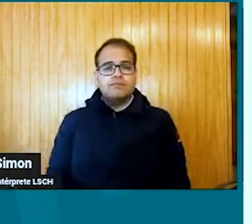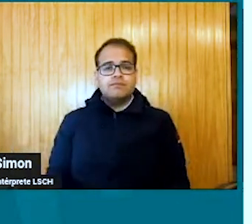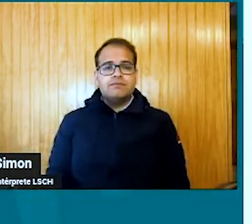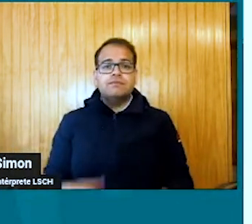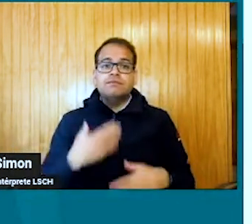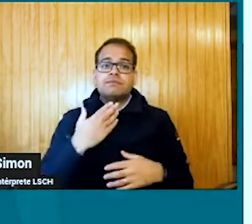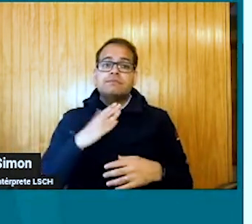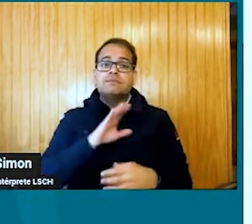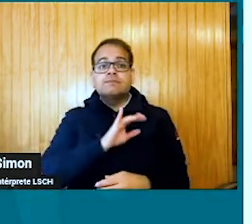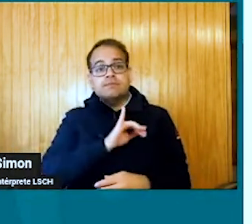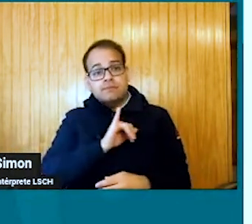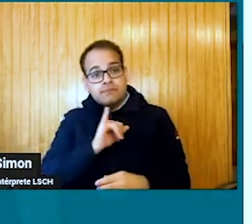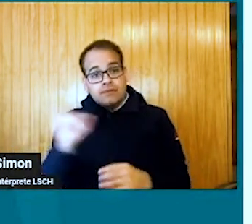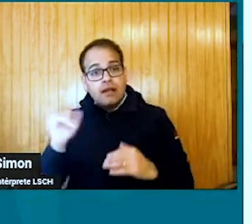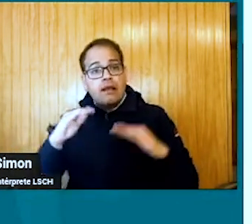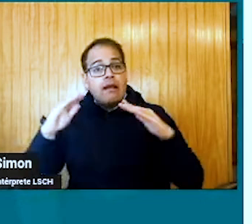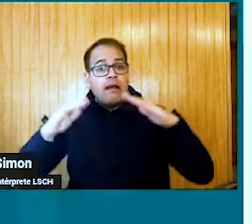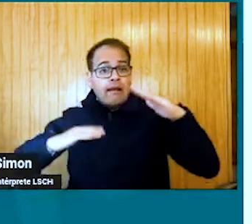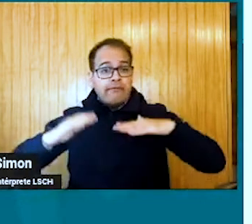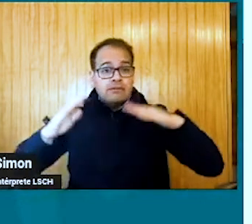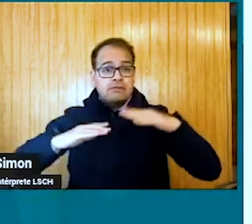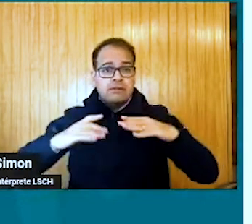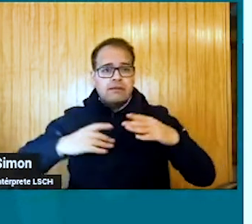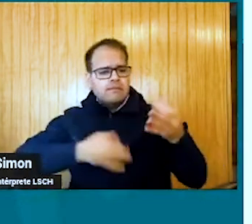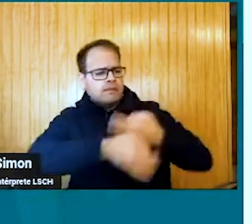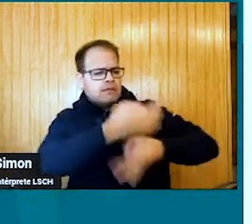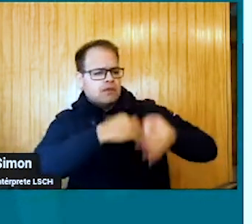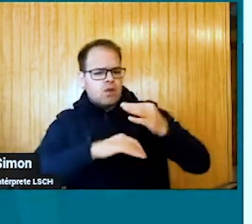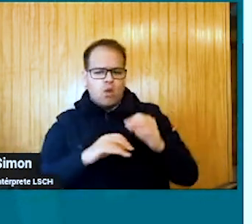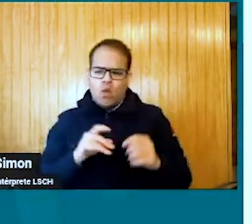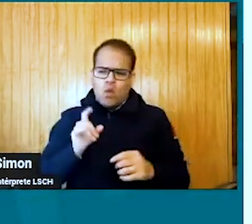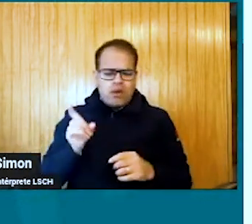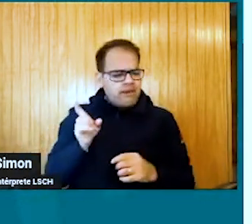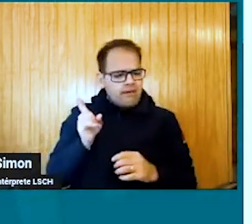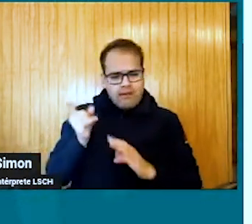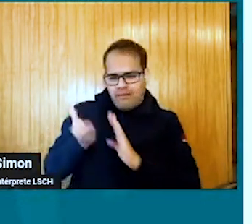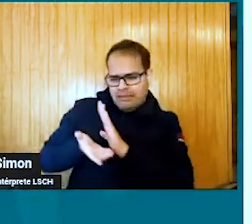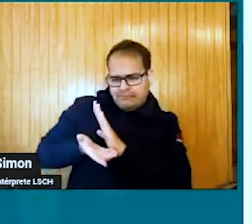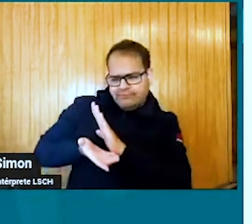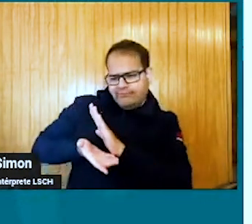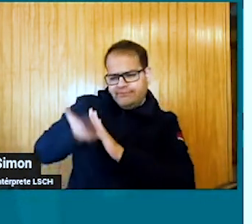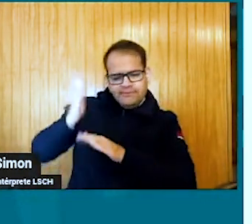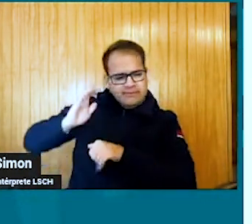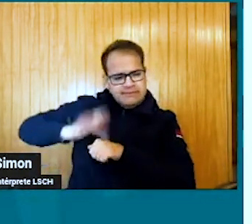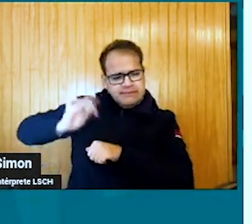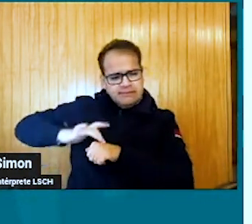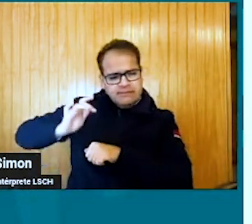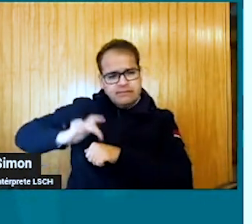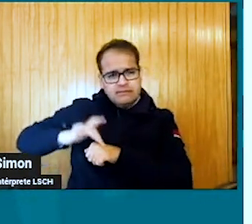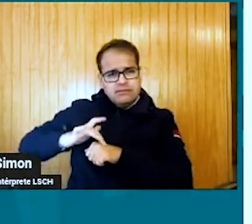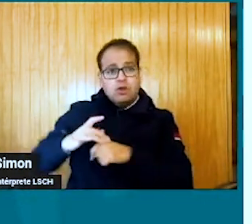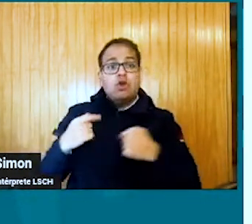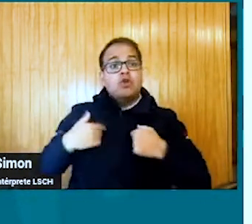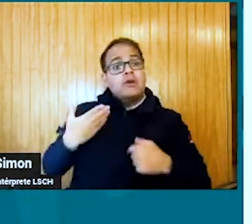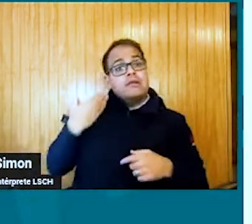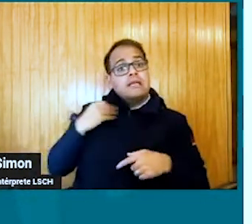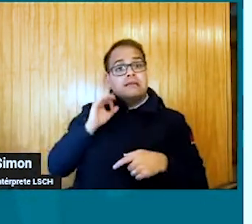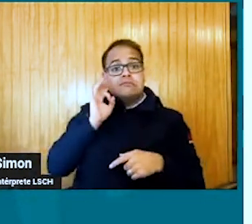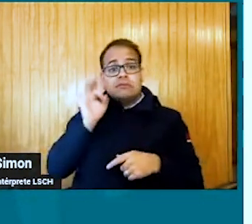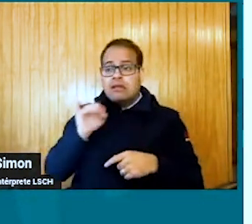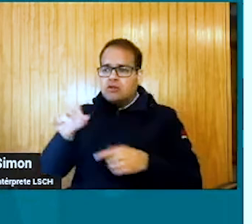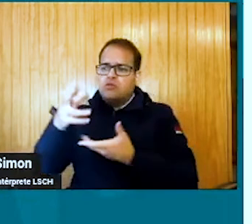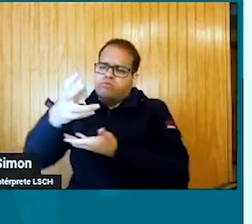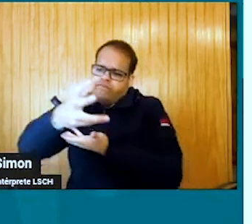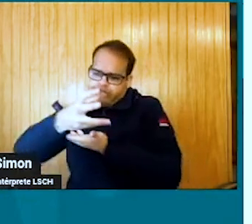Después de repente la gente me dice, oye, las máquinas subieron de temperatura. Subieron la temperatura. Aquí yo estaba hablando que retienen